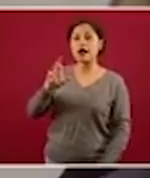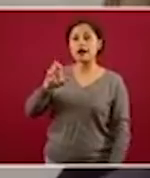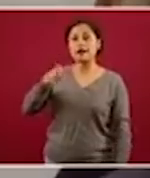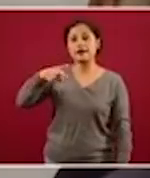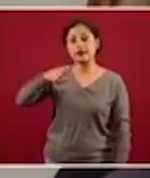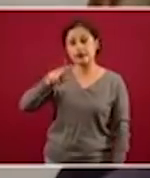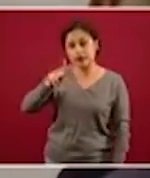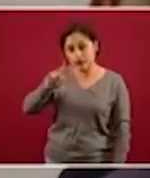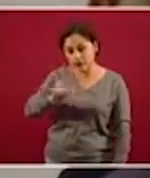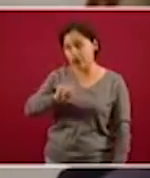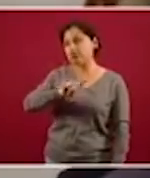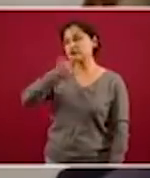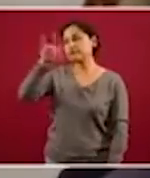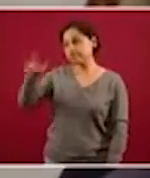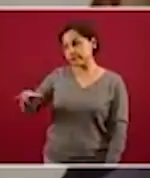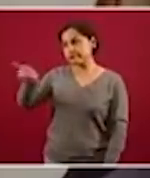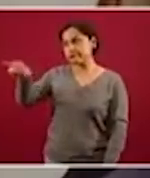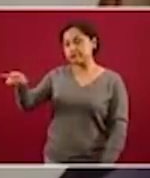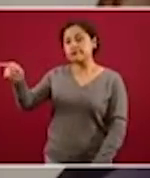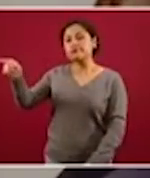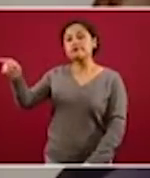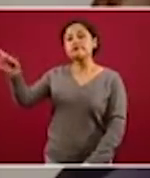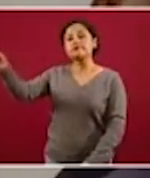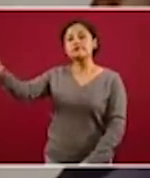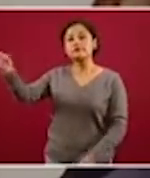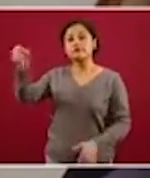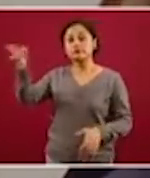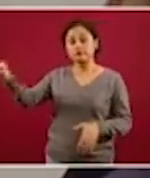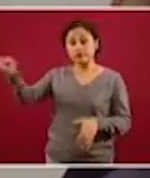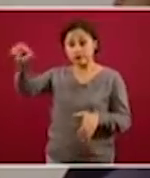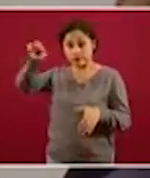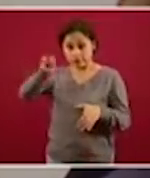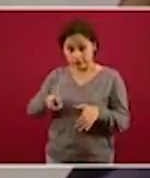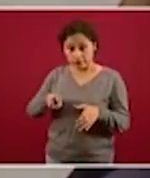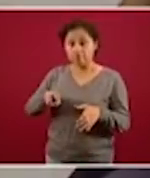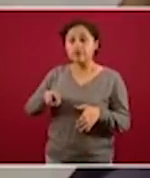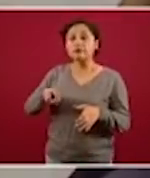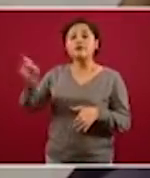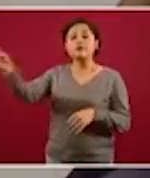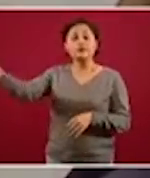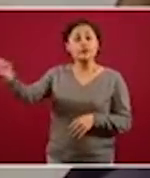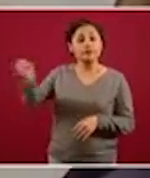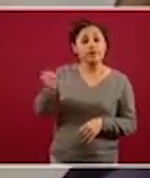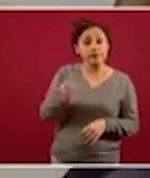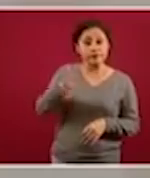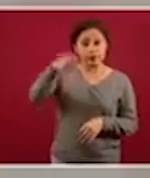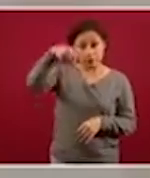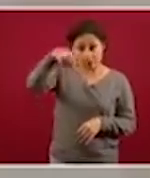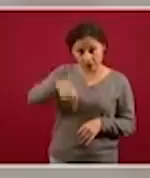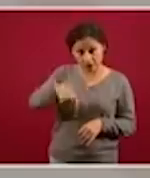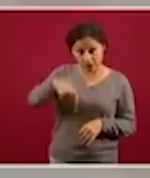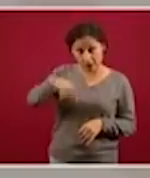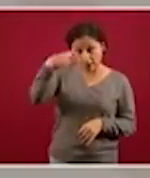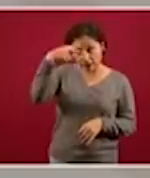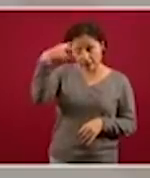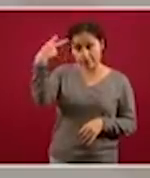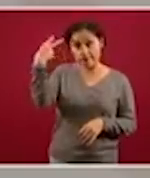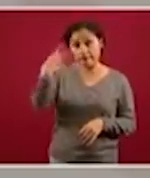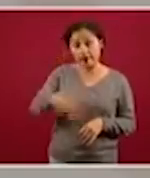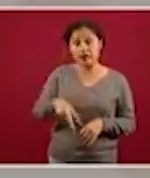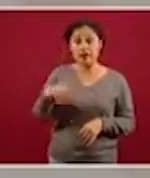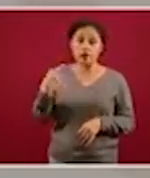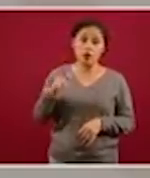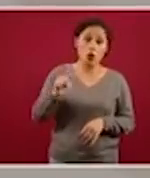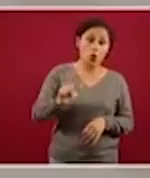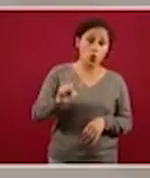recogerla, acompañarla y tenerla en México, que fue la instrucción que nos dio el presidente, a más tardar el día lunes o